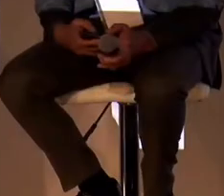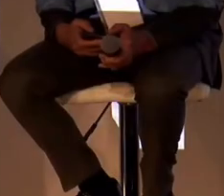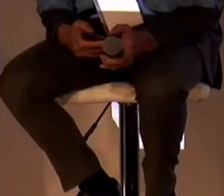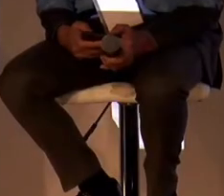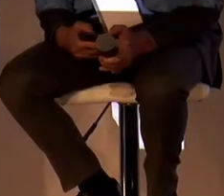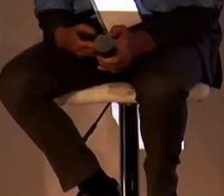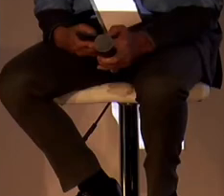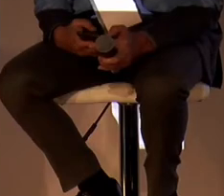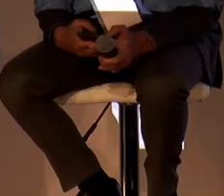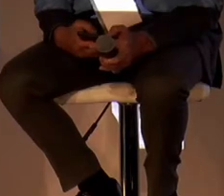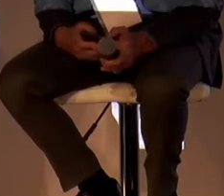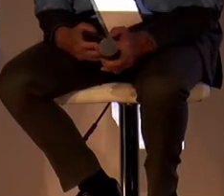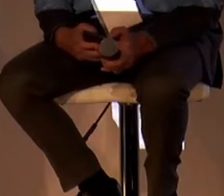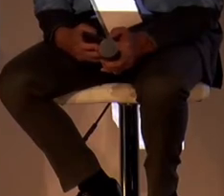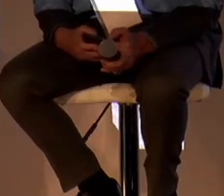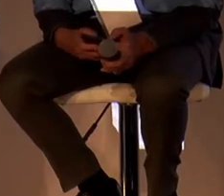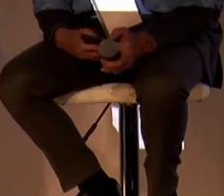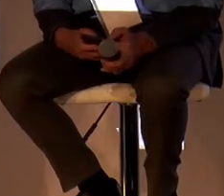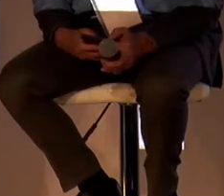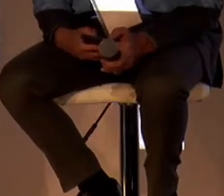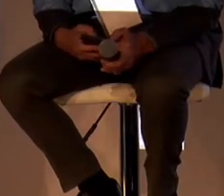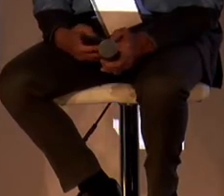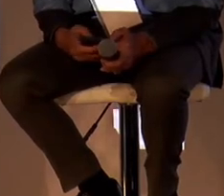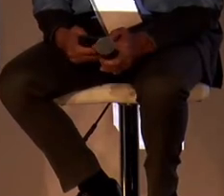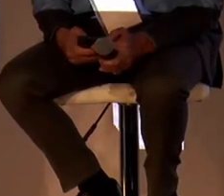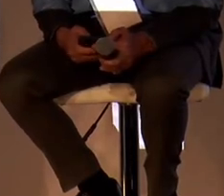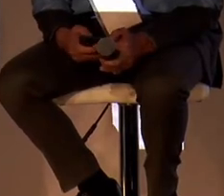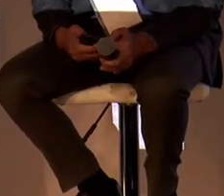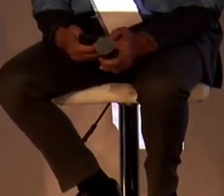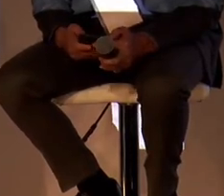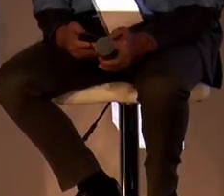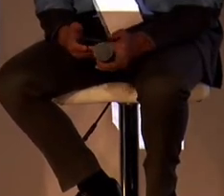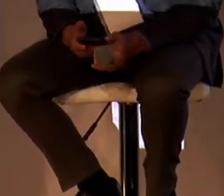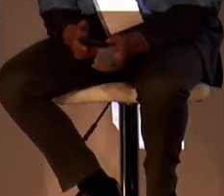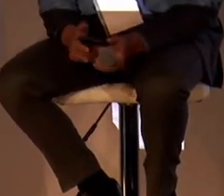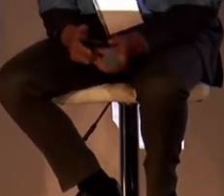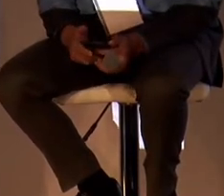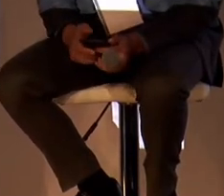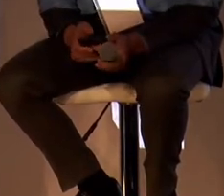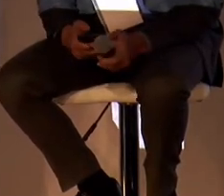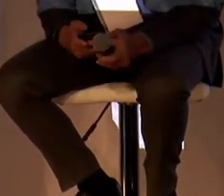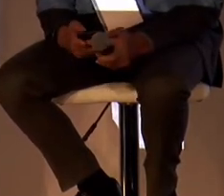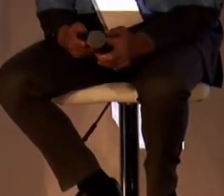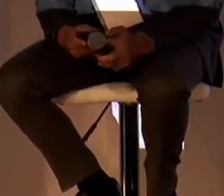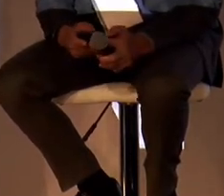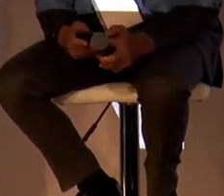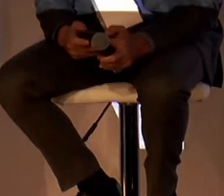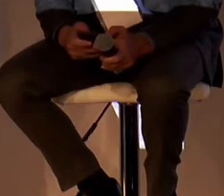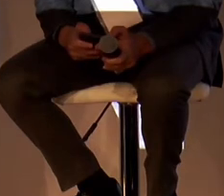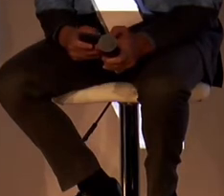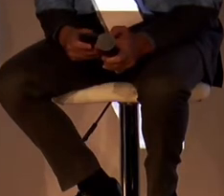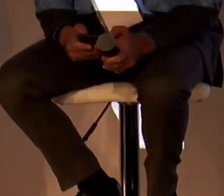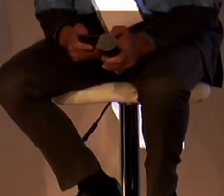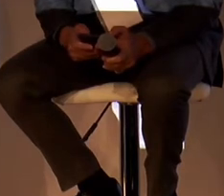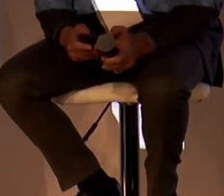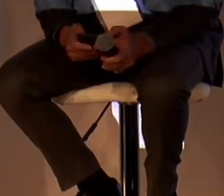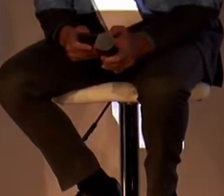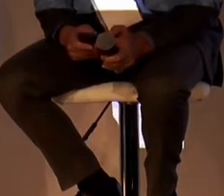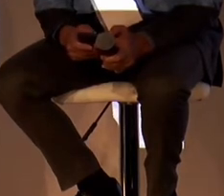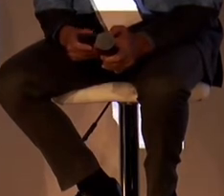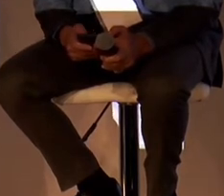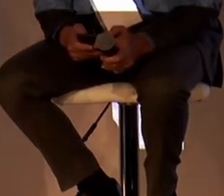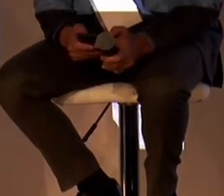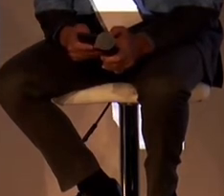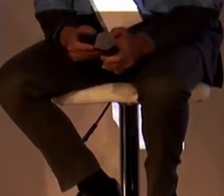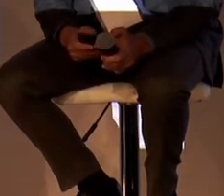quinta generación. Esta mañana la ministra abrió el Congreso diciendo que Colombia necesita modernizarse